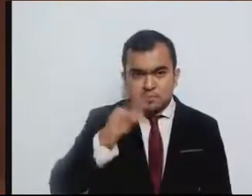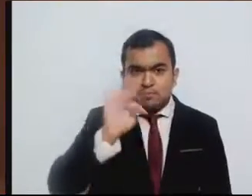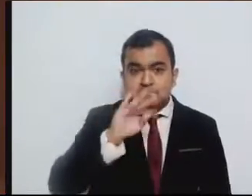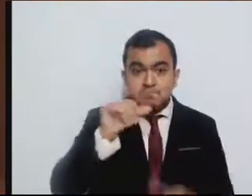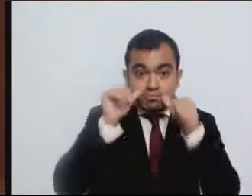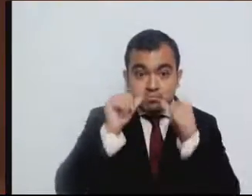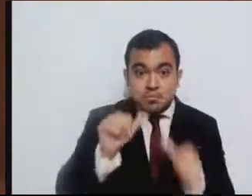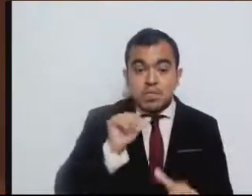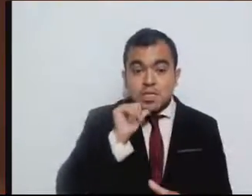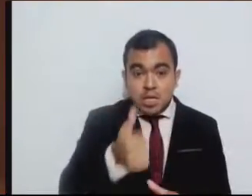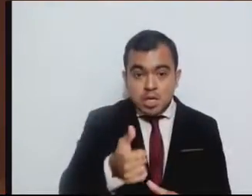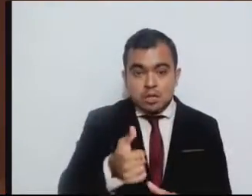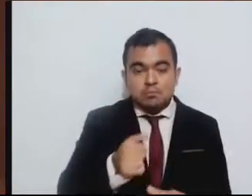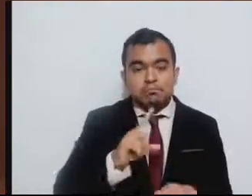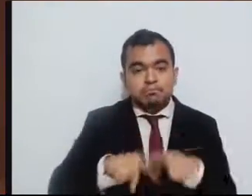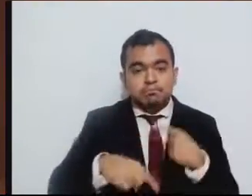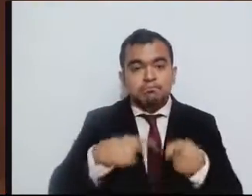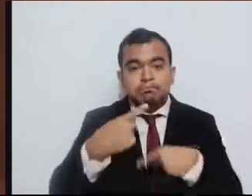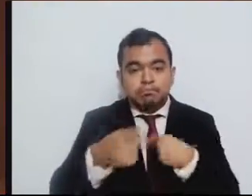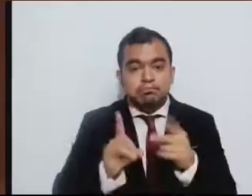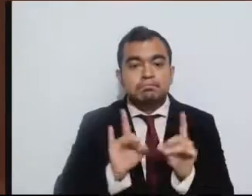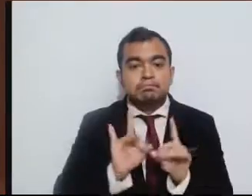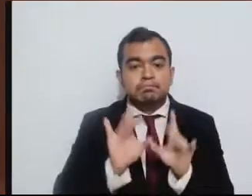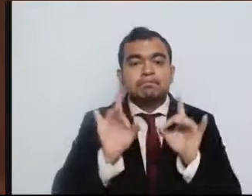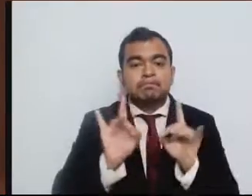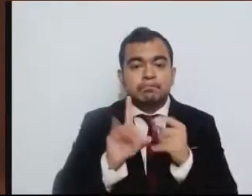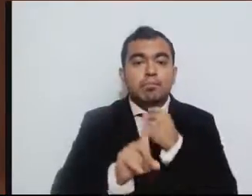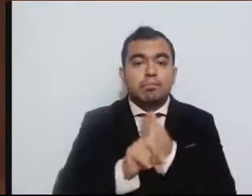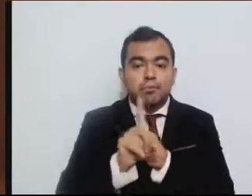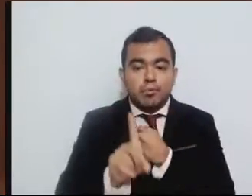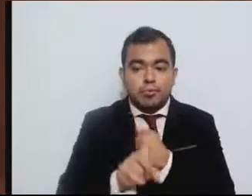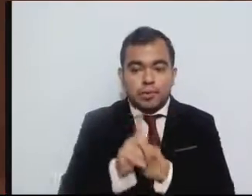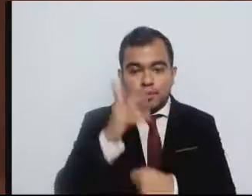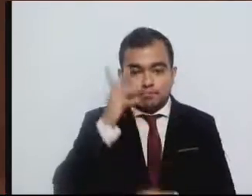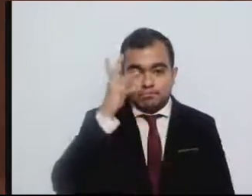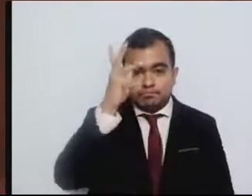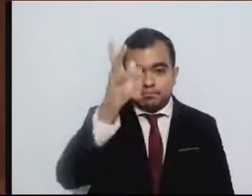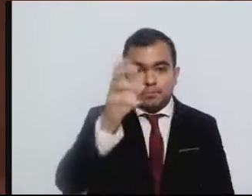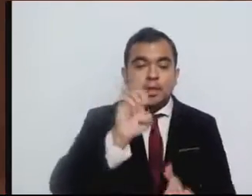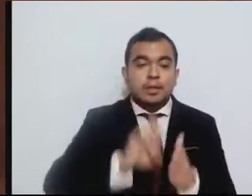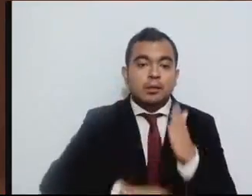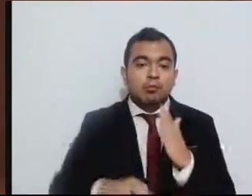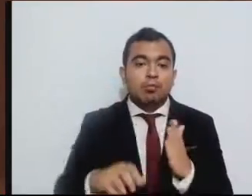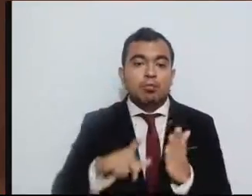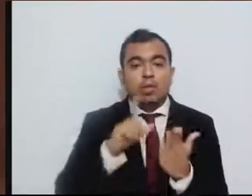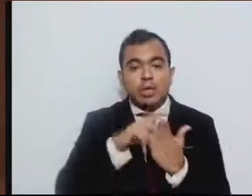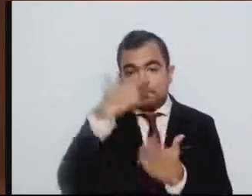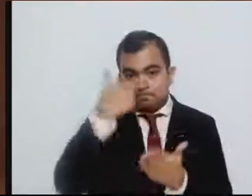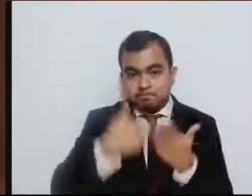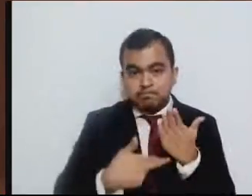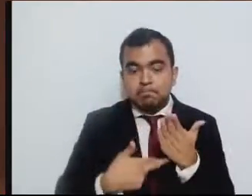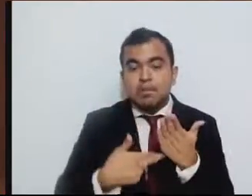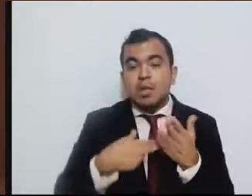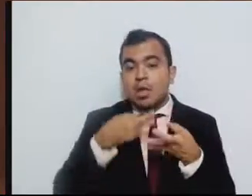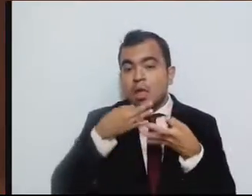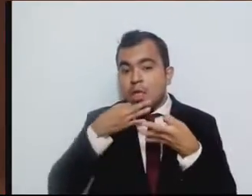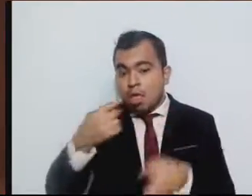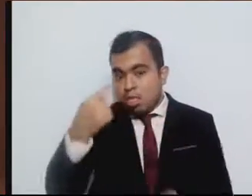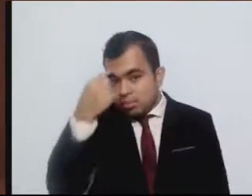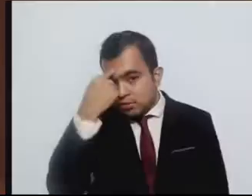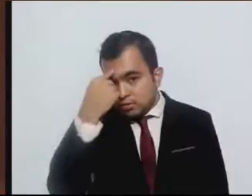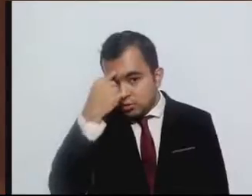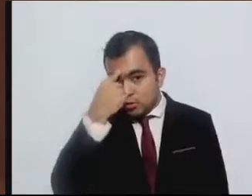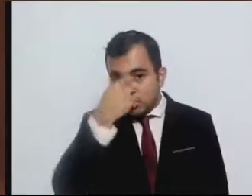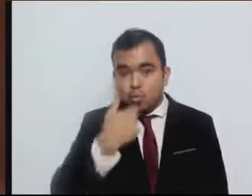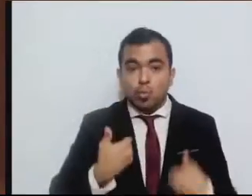de problemáticas a largo plazo, tales como la delincuencia, la adicción a temprana edad, el